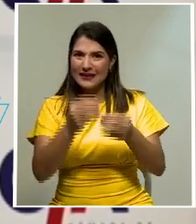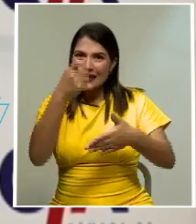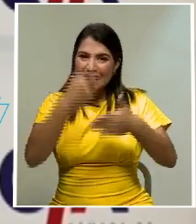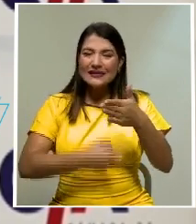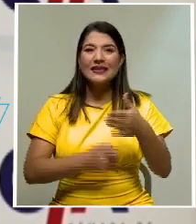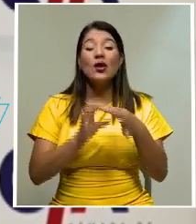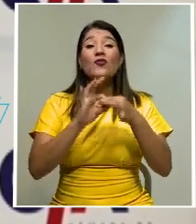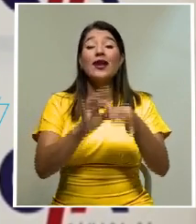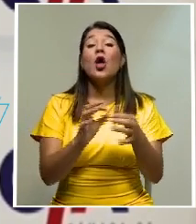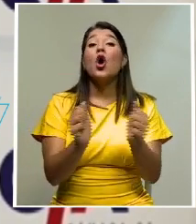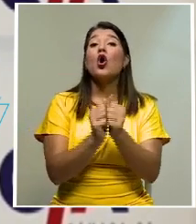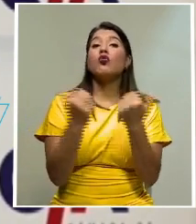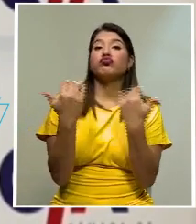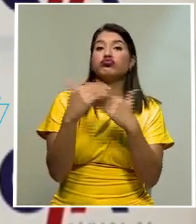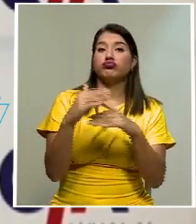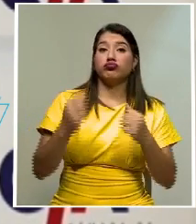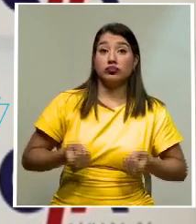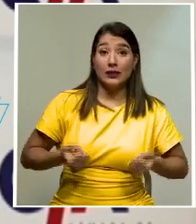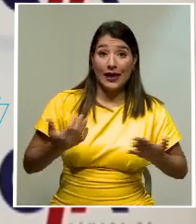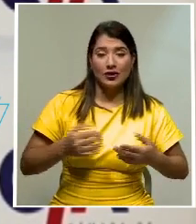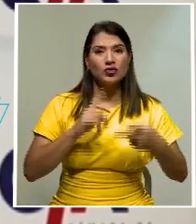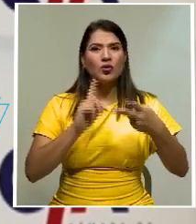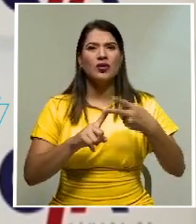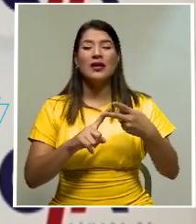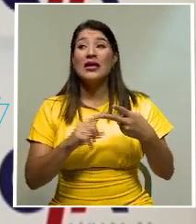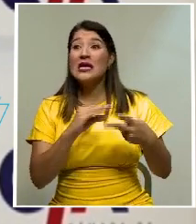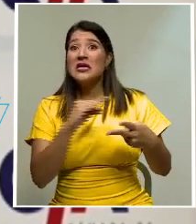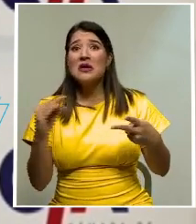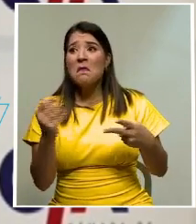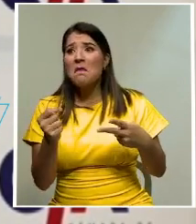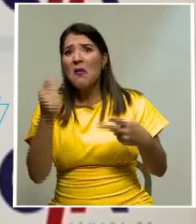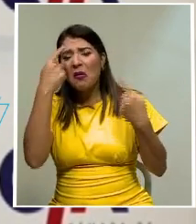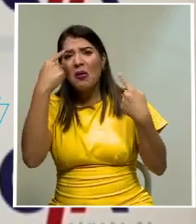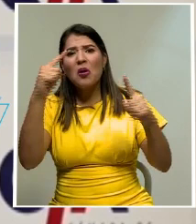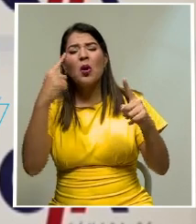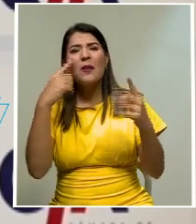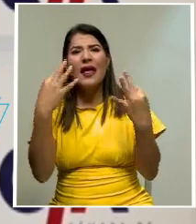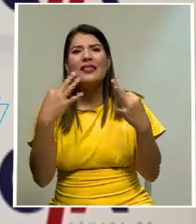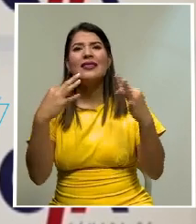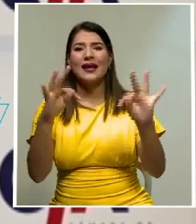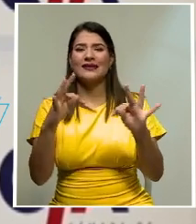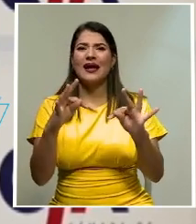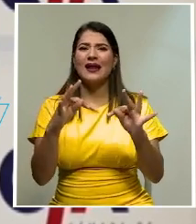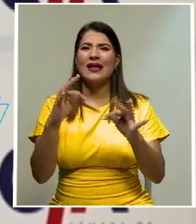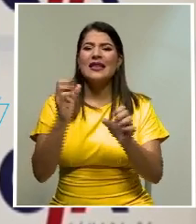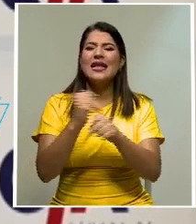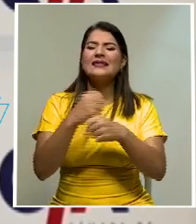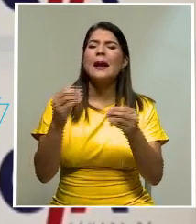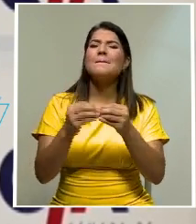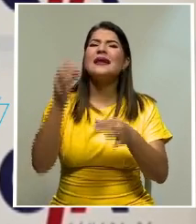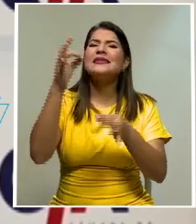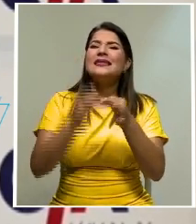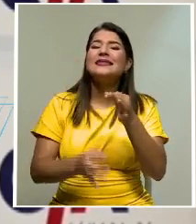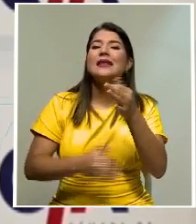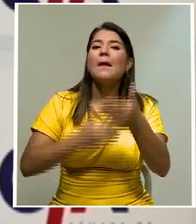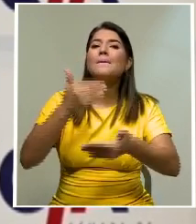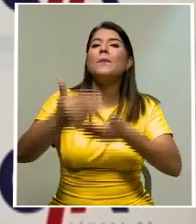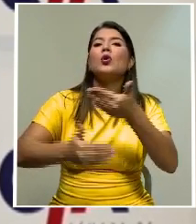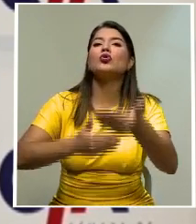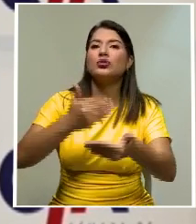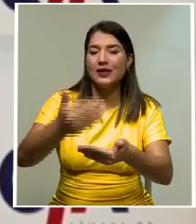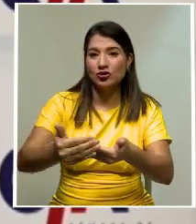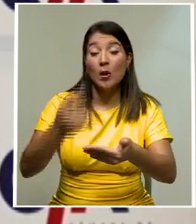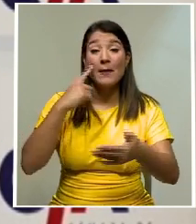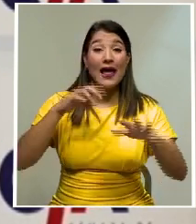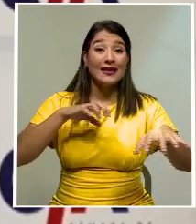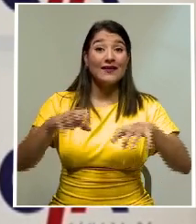gasto público, así como la ausencia o poca efectividad en acciones para reducir la tramitología y medidas claras e integrales de